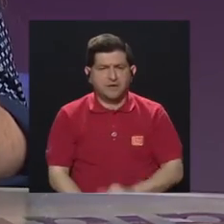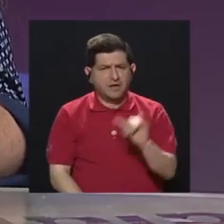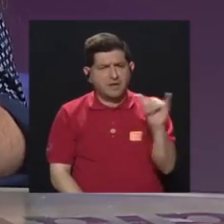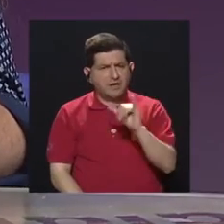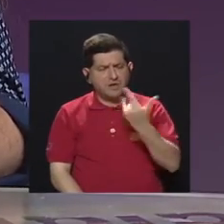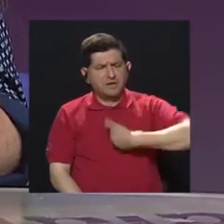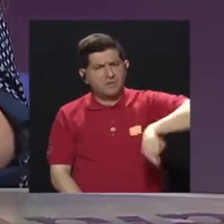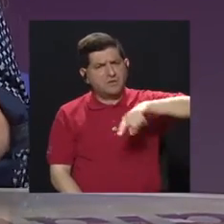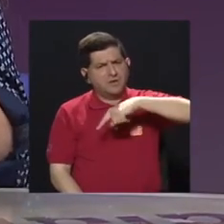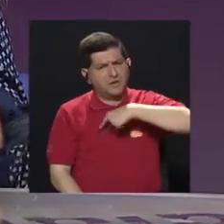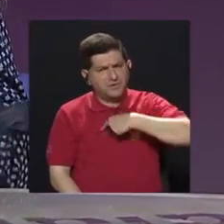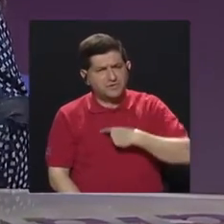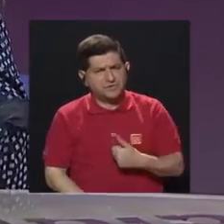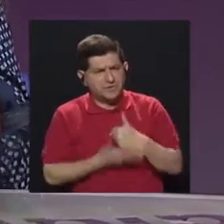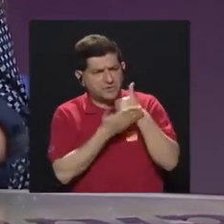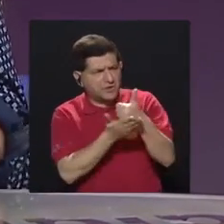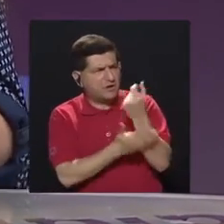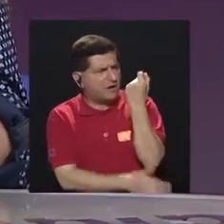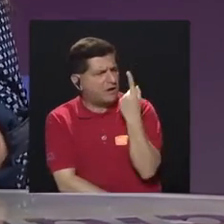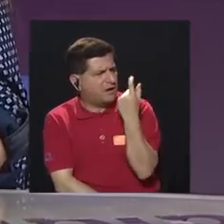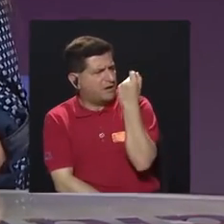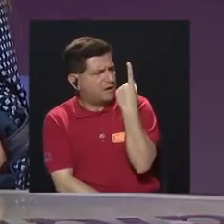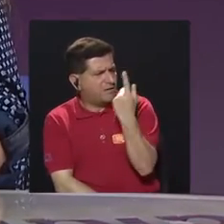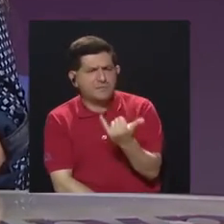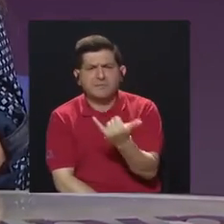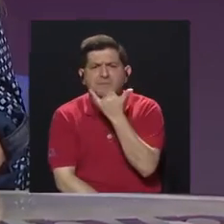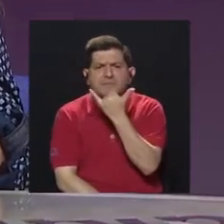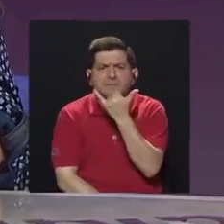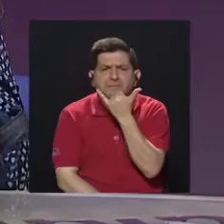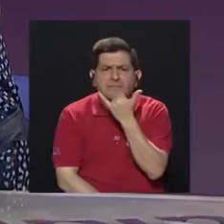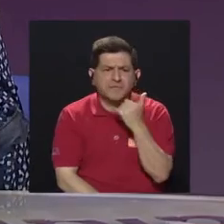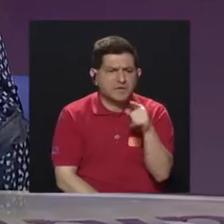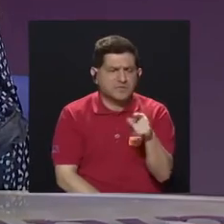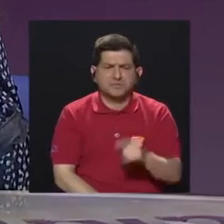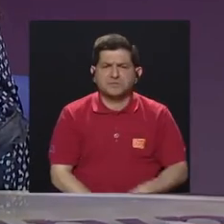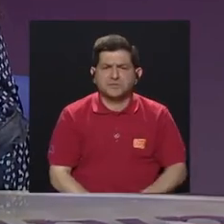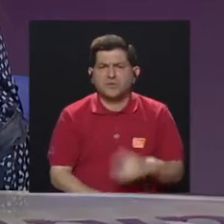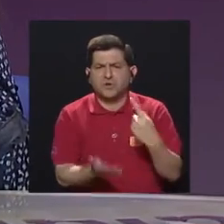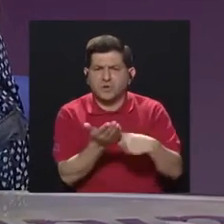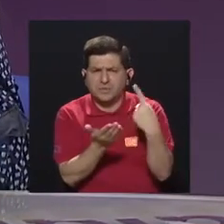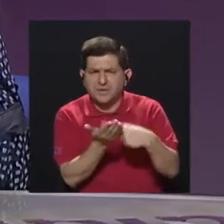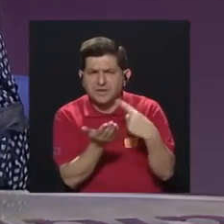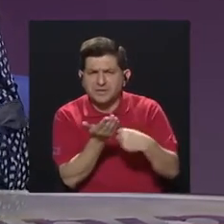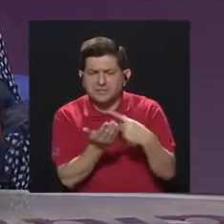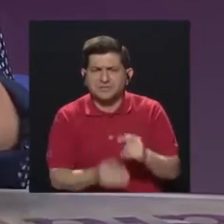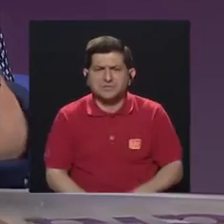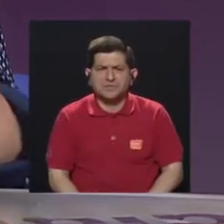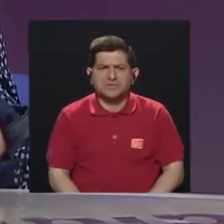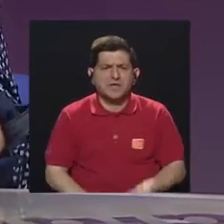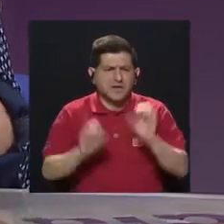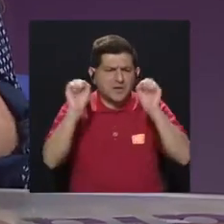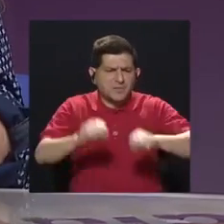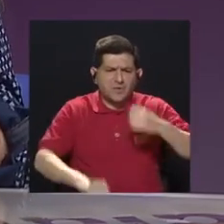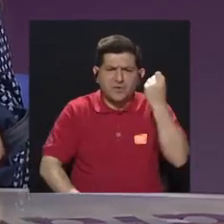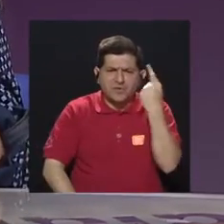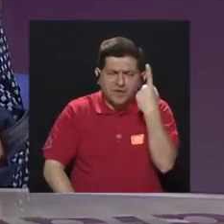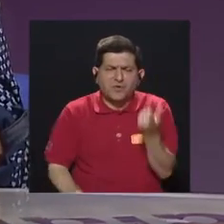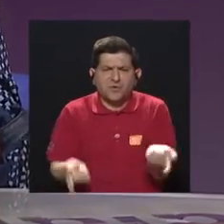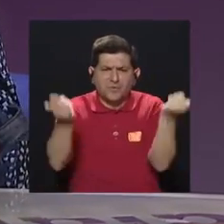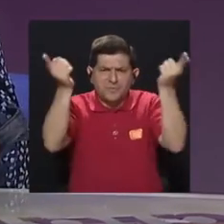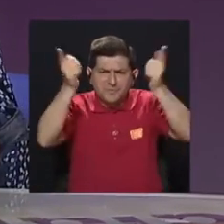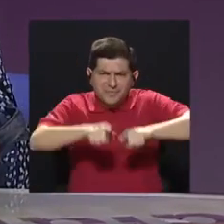además contribuir a comprender por qué están pasando estas cosas tal vez para discutir sobre cómo comprender este fenómeno